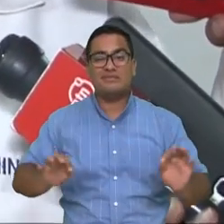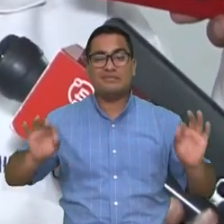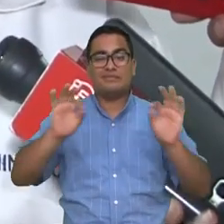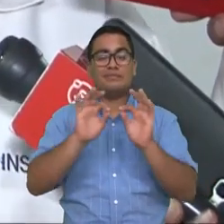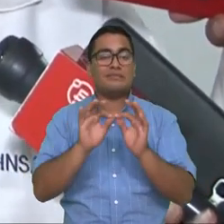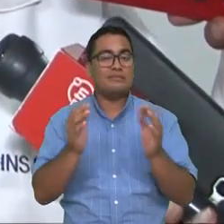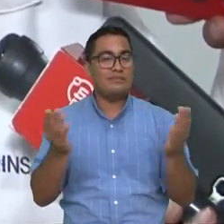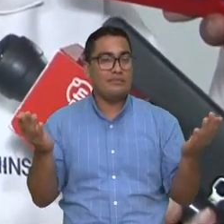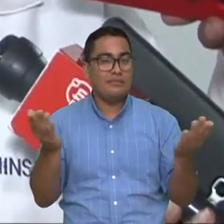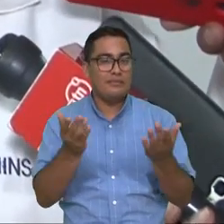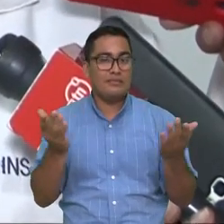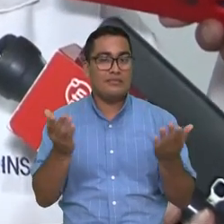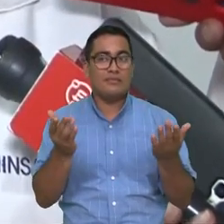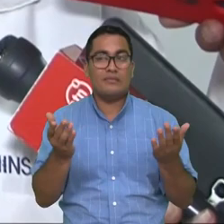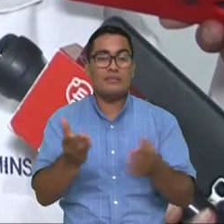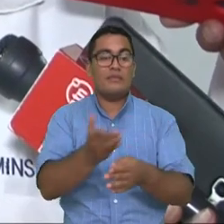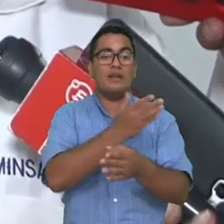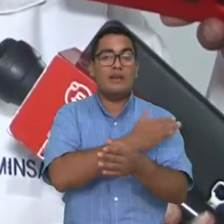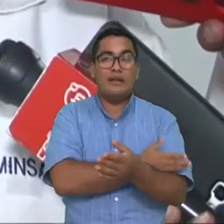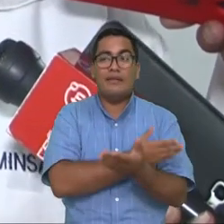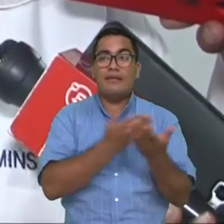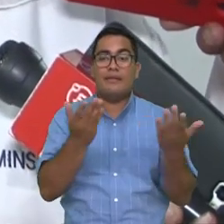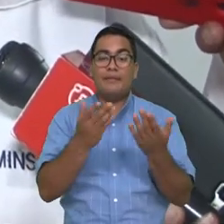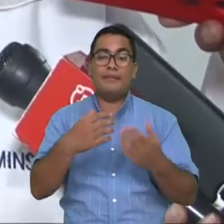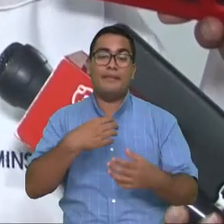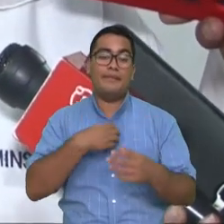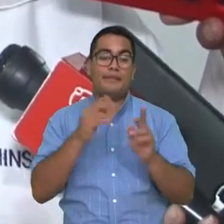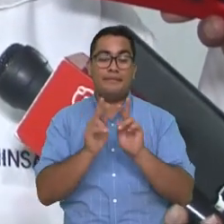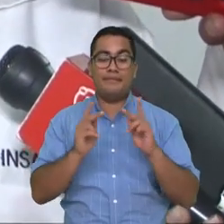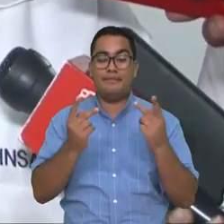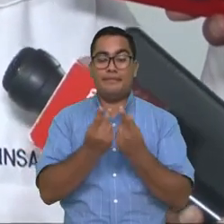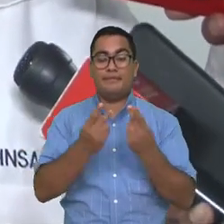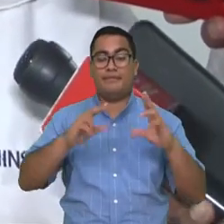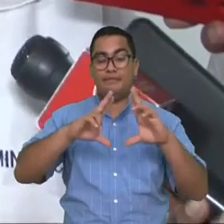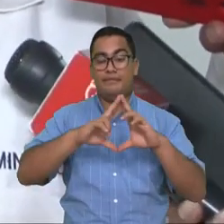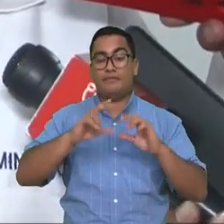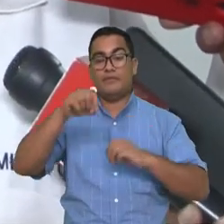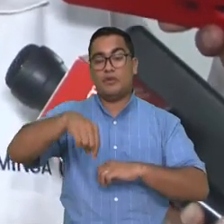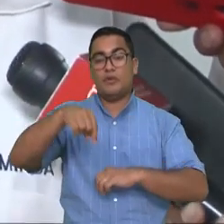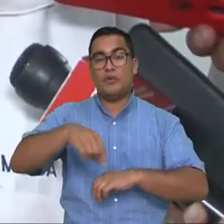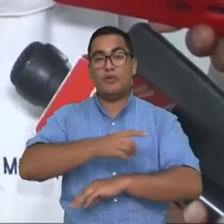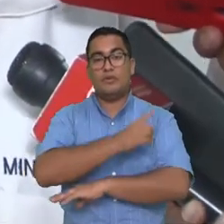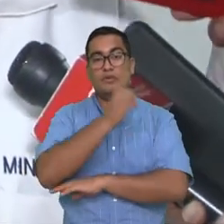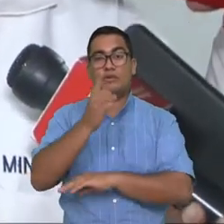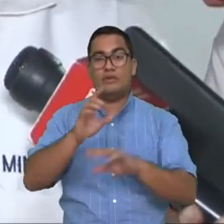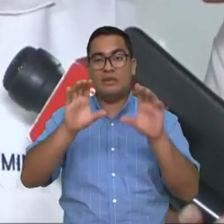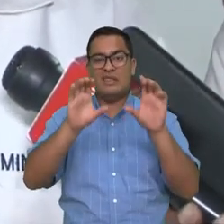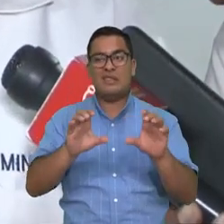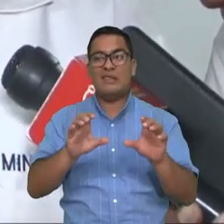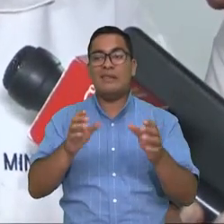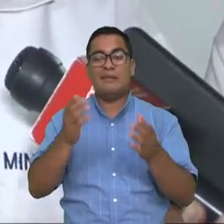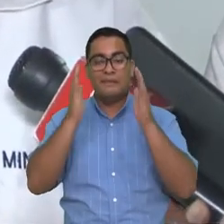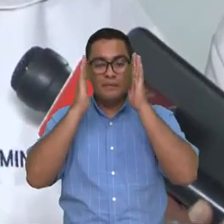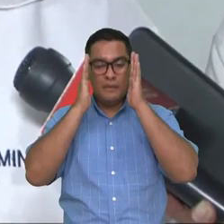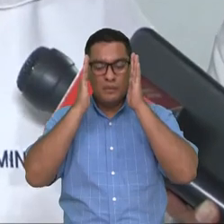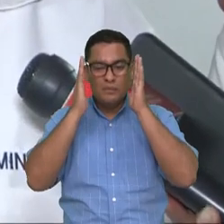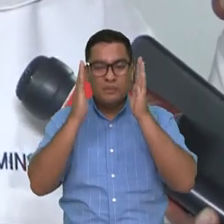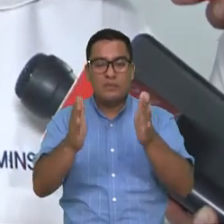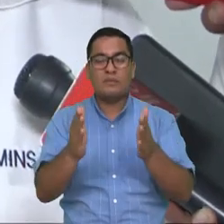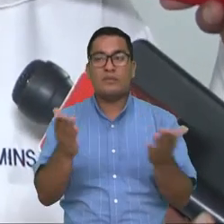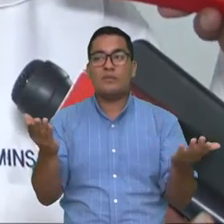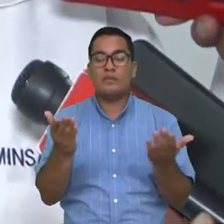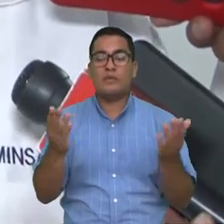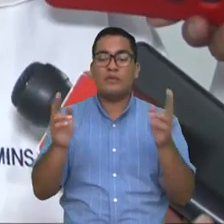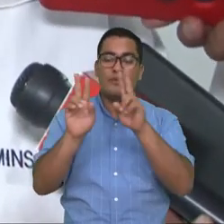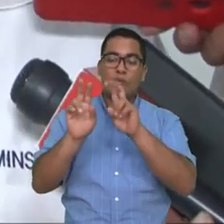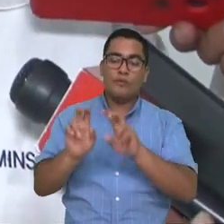cómo estamos preparándonos con nuestro pueblo. Hoy por la tarde vamos a revisar el primer nivel de atención, vamos a